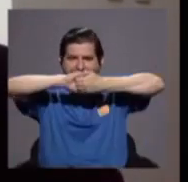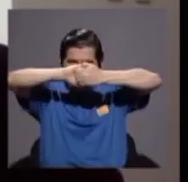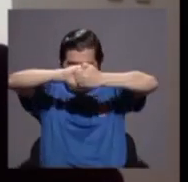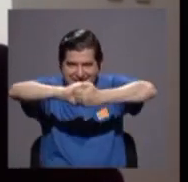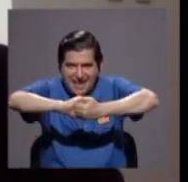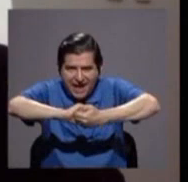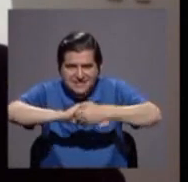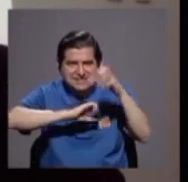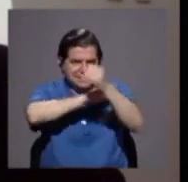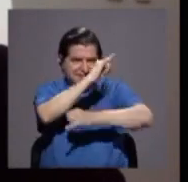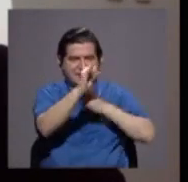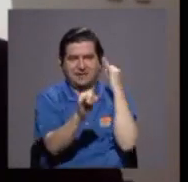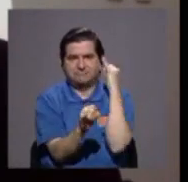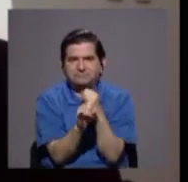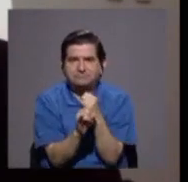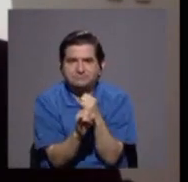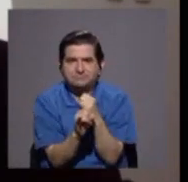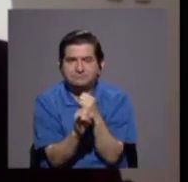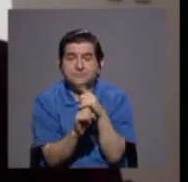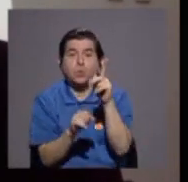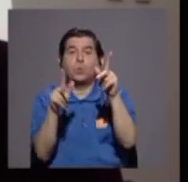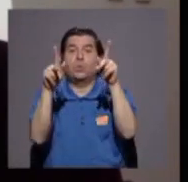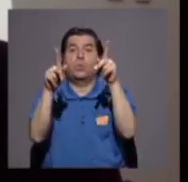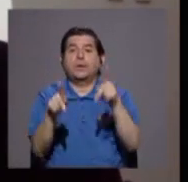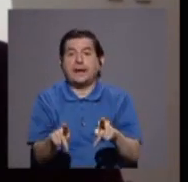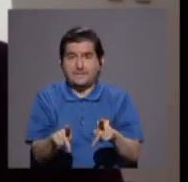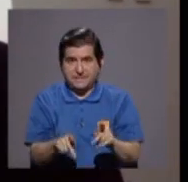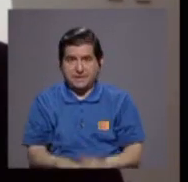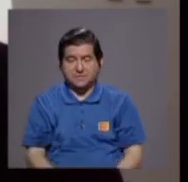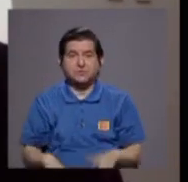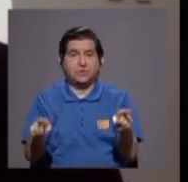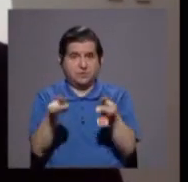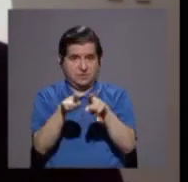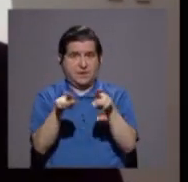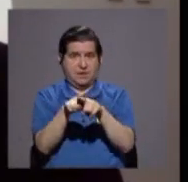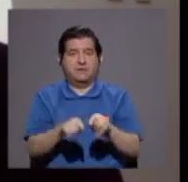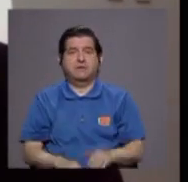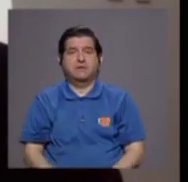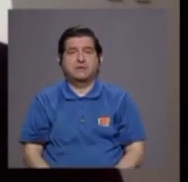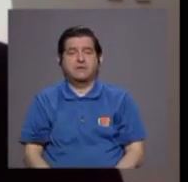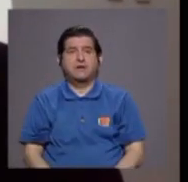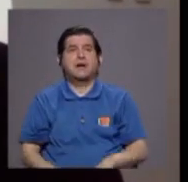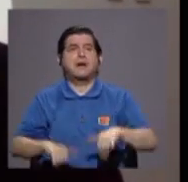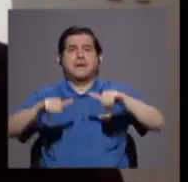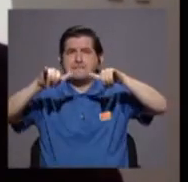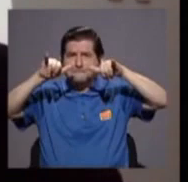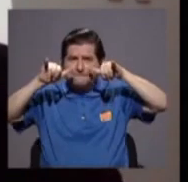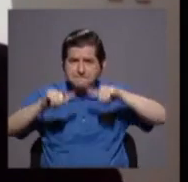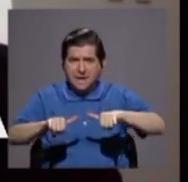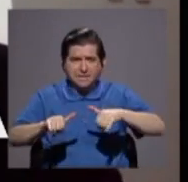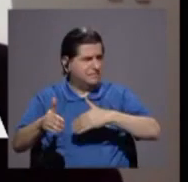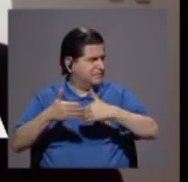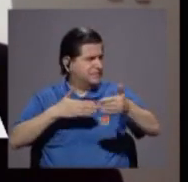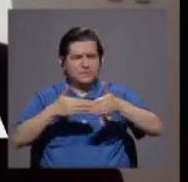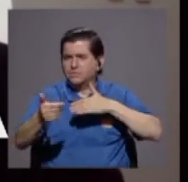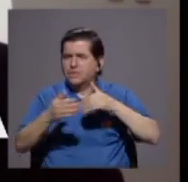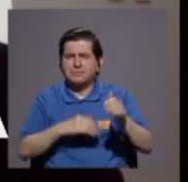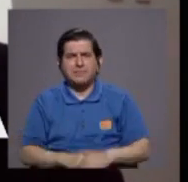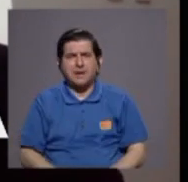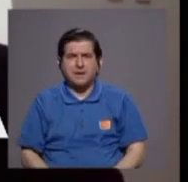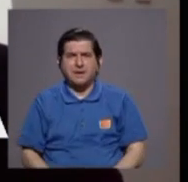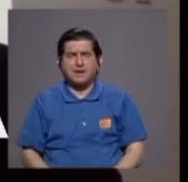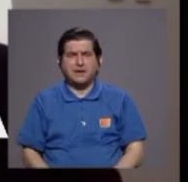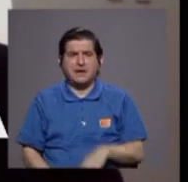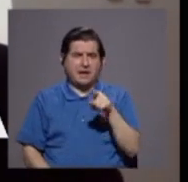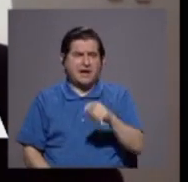alianzas internacionales, una persona además que ha tenido y ha mantenido, a pesar de lo inflamado